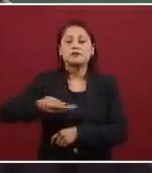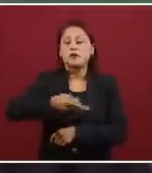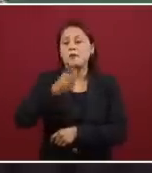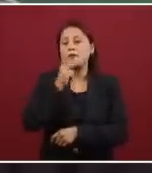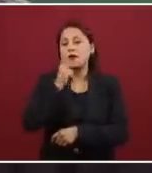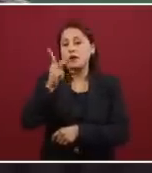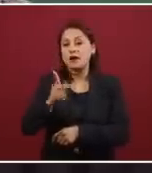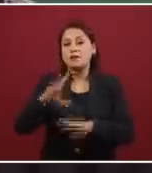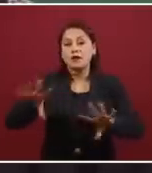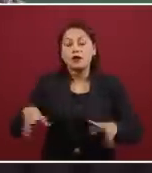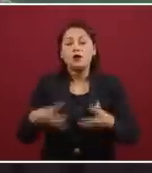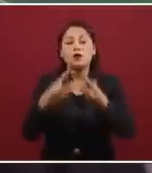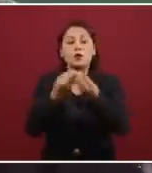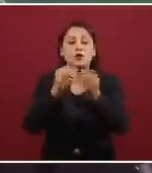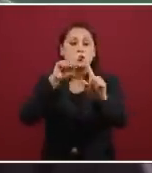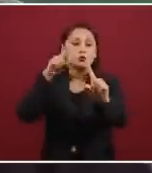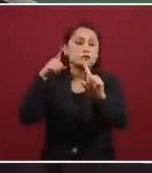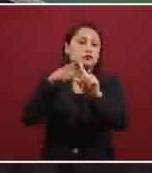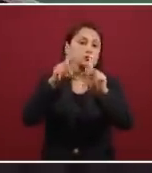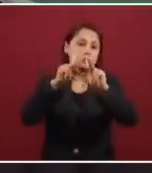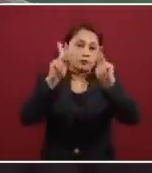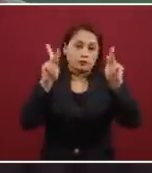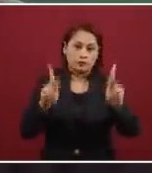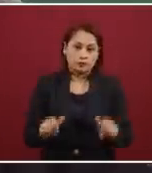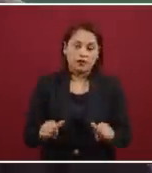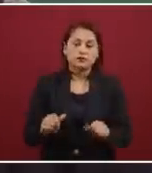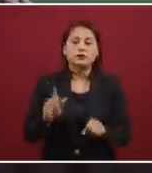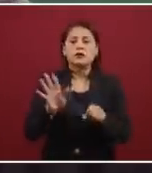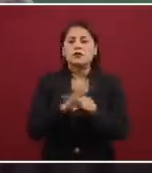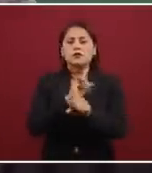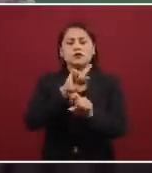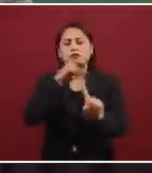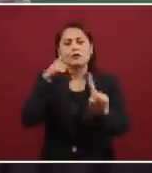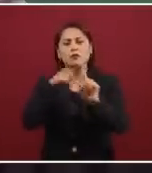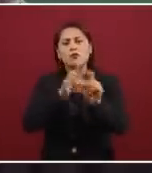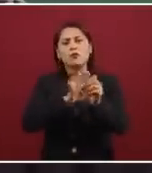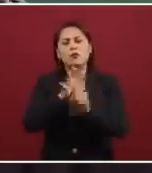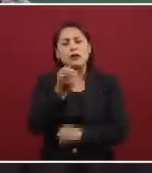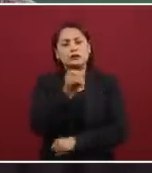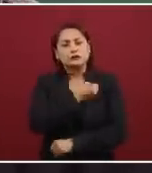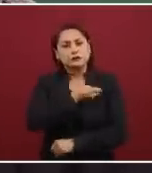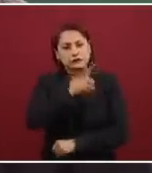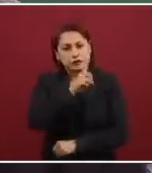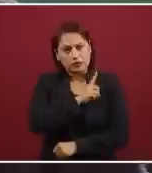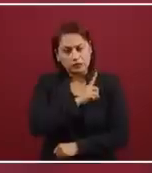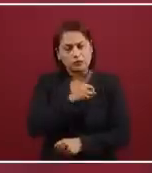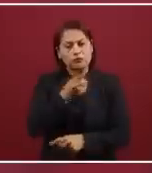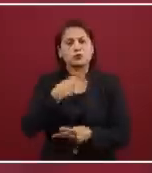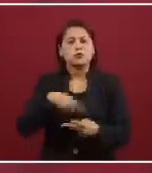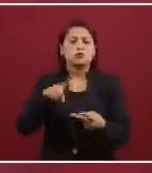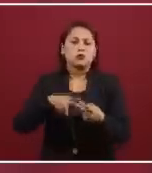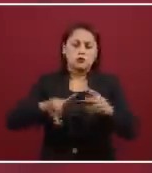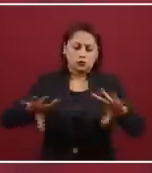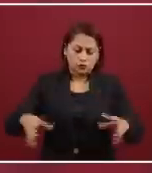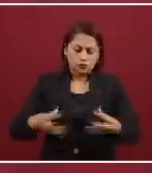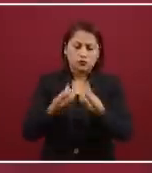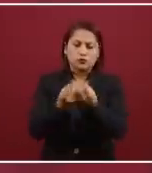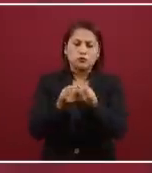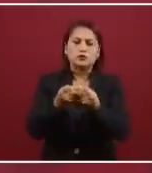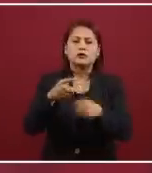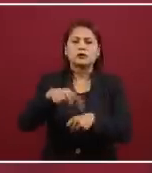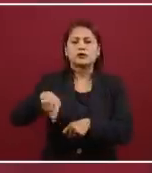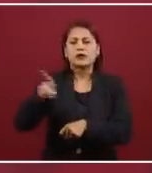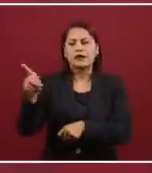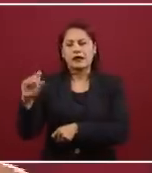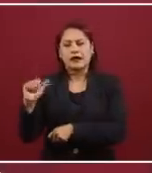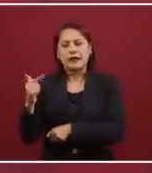prevenir las adicciones, sino de recuperar la salud, como decía el subsecretario López-Gatell, la salud emocional, mental de la